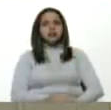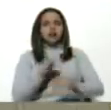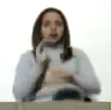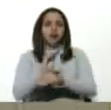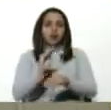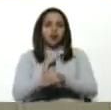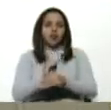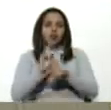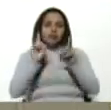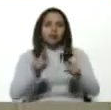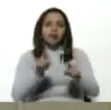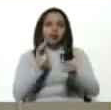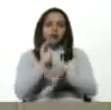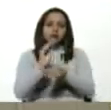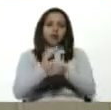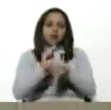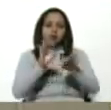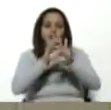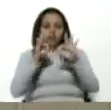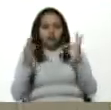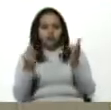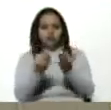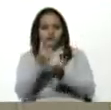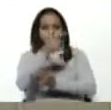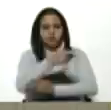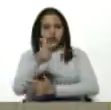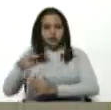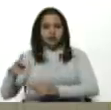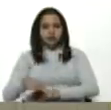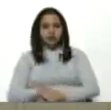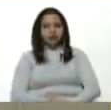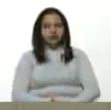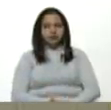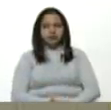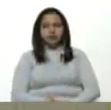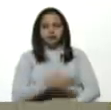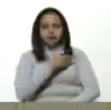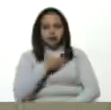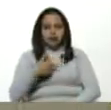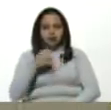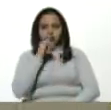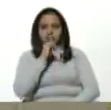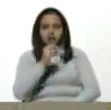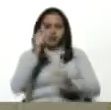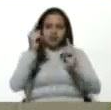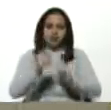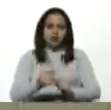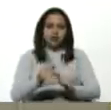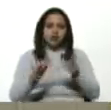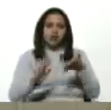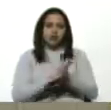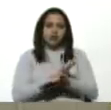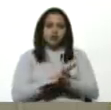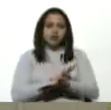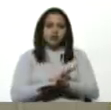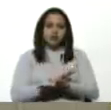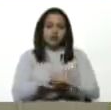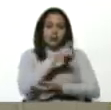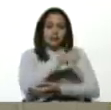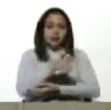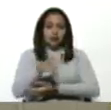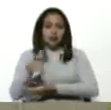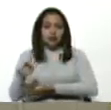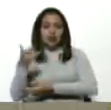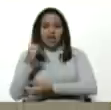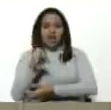y de cuidar a toda nuestra población. Queremos informar además sobre la condición actual de los pacientes,